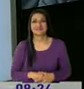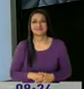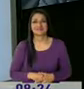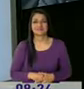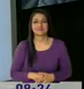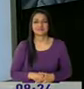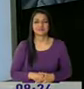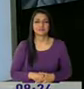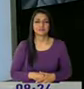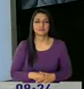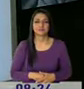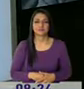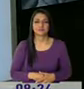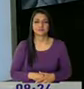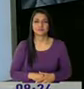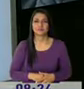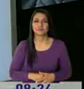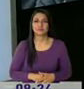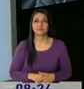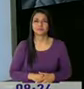cuénteme eso.